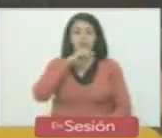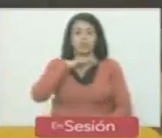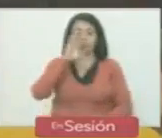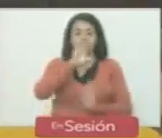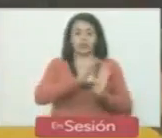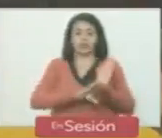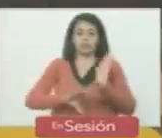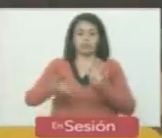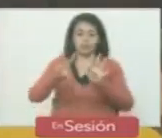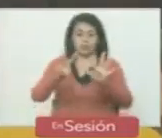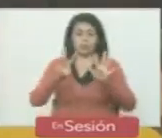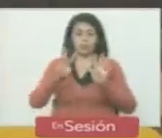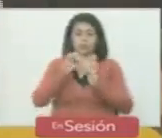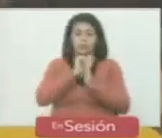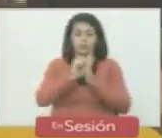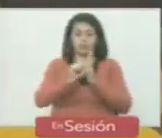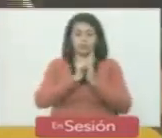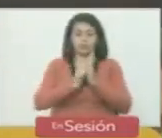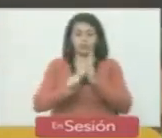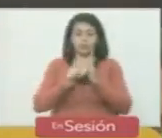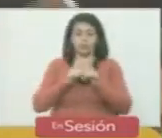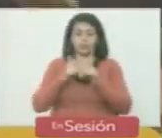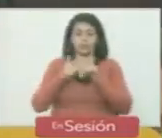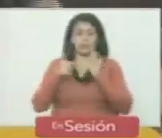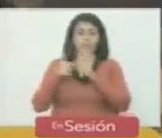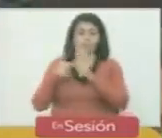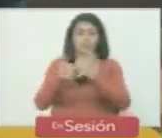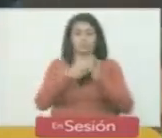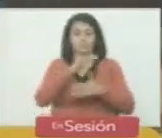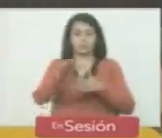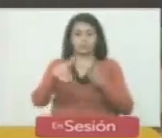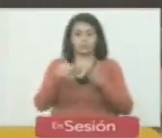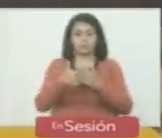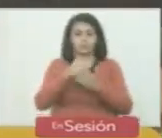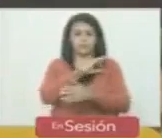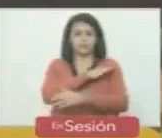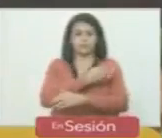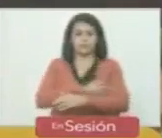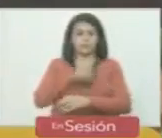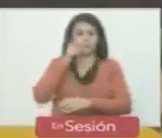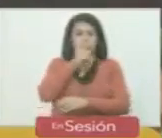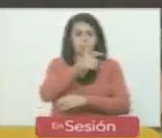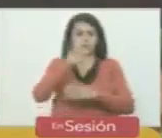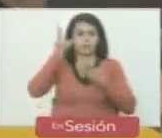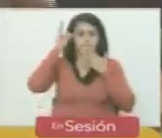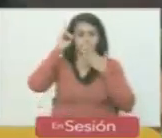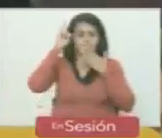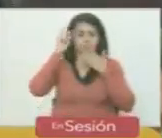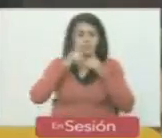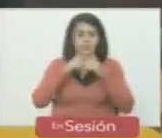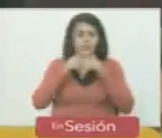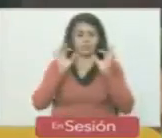de 8 artículos, donde le dan todos los poderes a los pueblos indígenas,